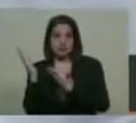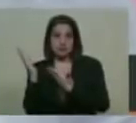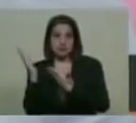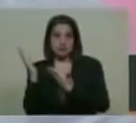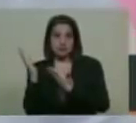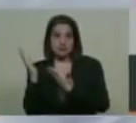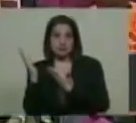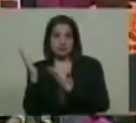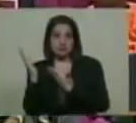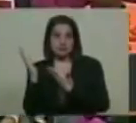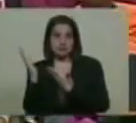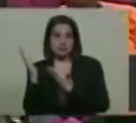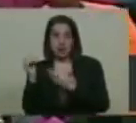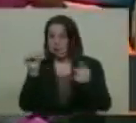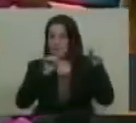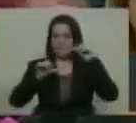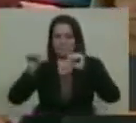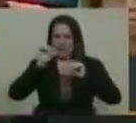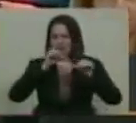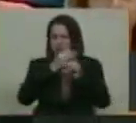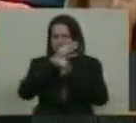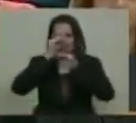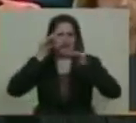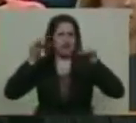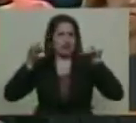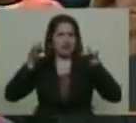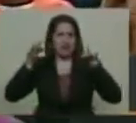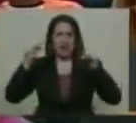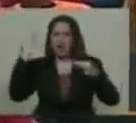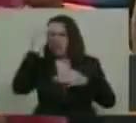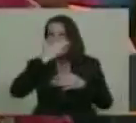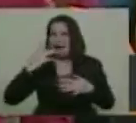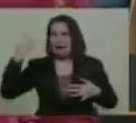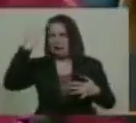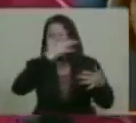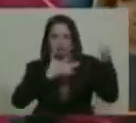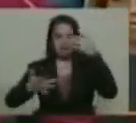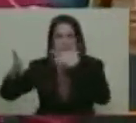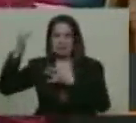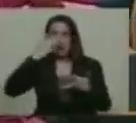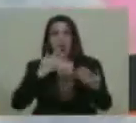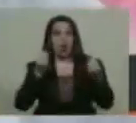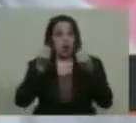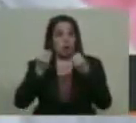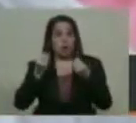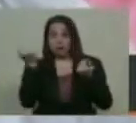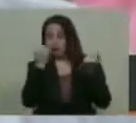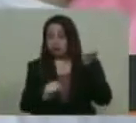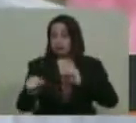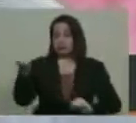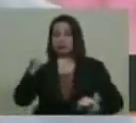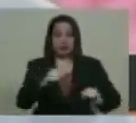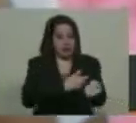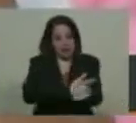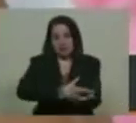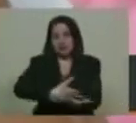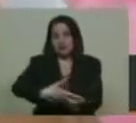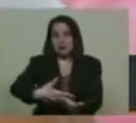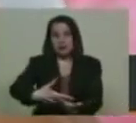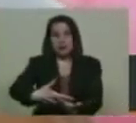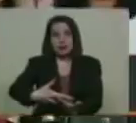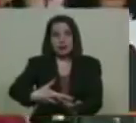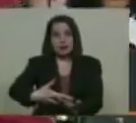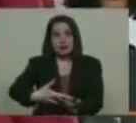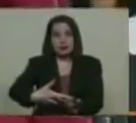Somos la mezcla perfecta del mestizaje. Rebelde, rebelde, somos rebeldes. Está en la sangre. Nadie